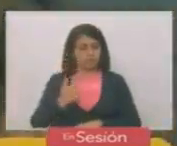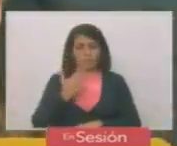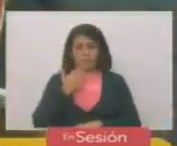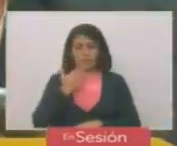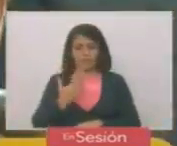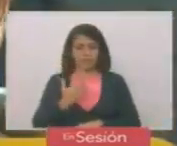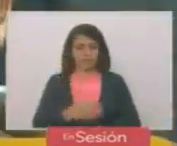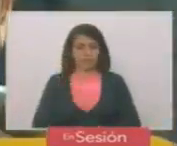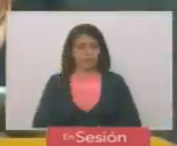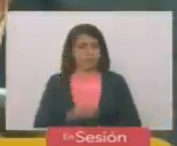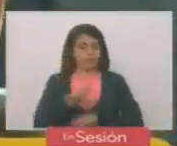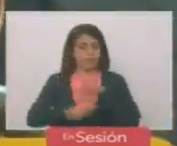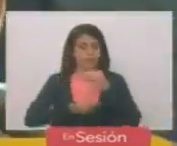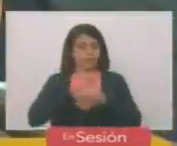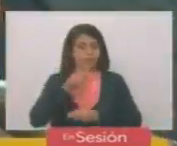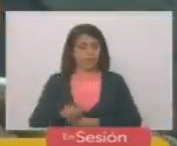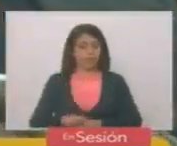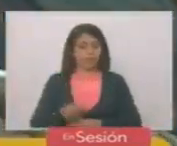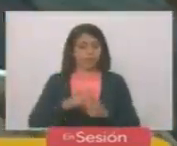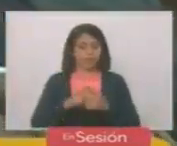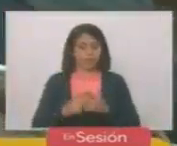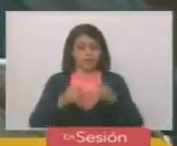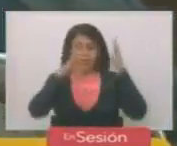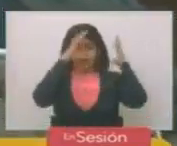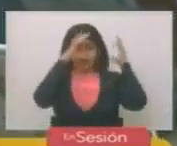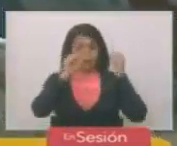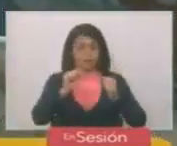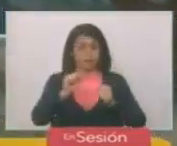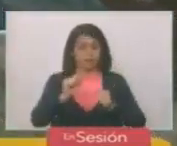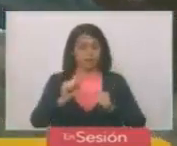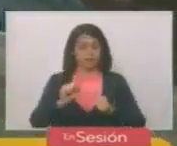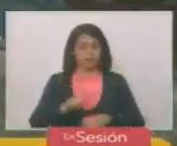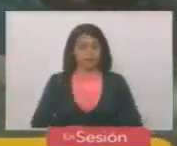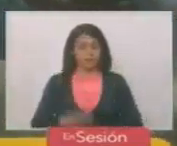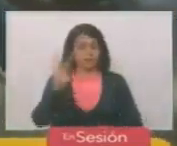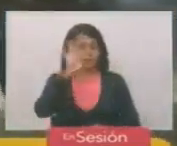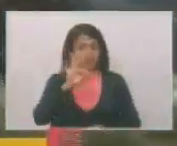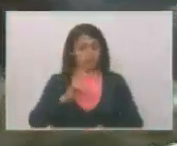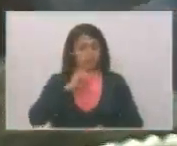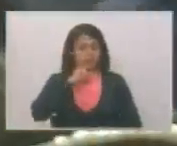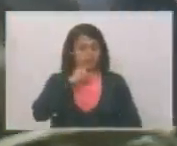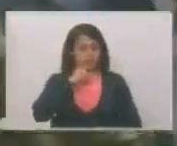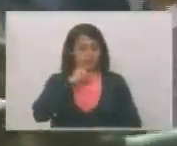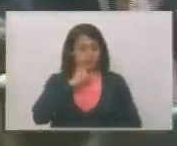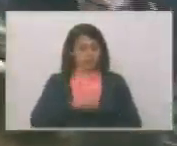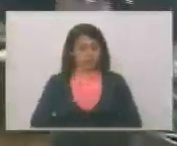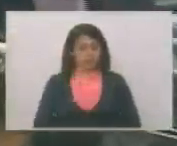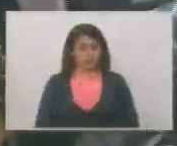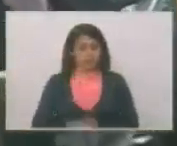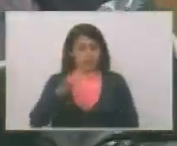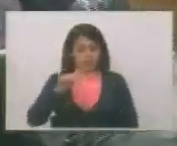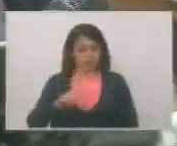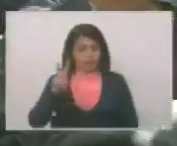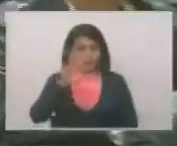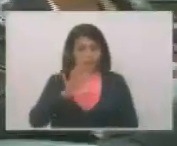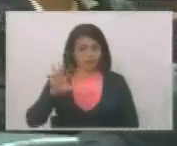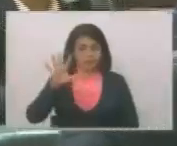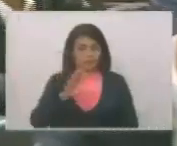solicitud efectuada por la Embajada de la Federación Rusa en Venezuela,